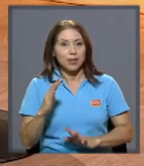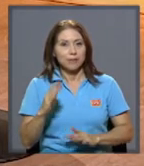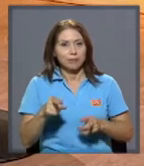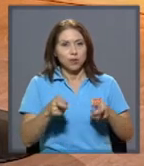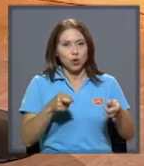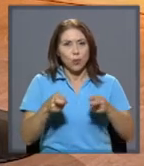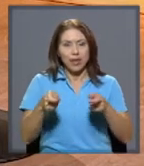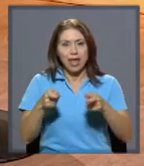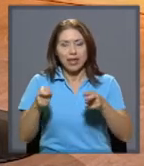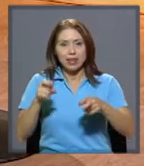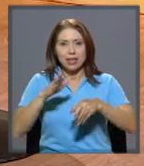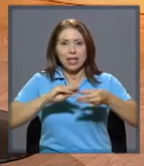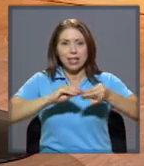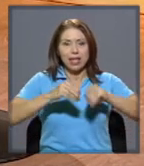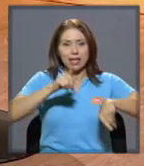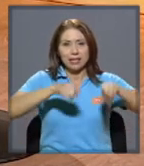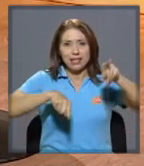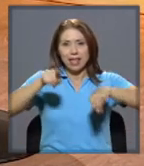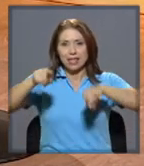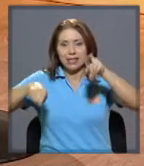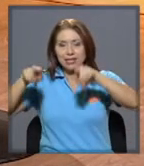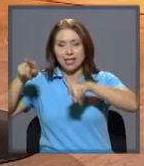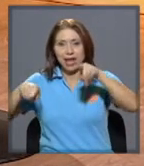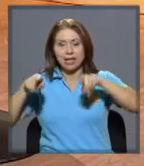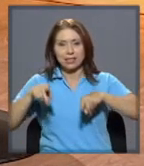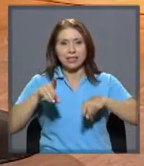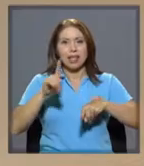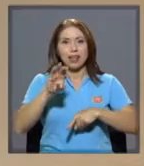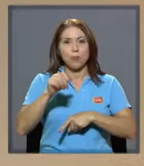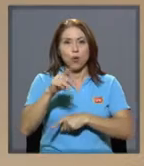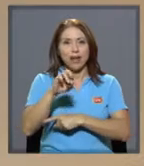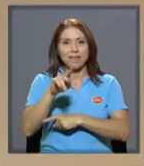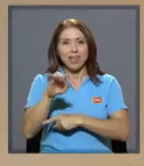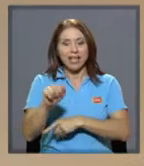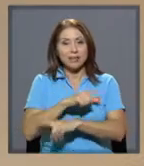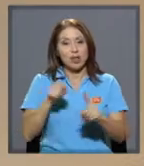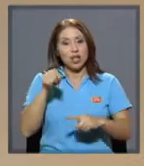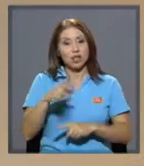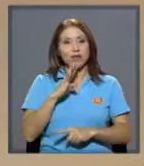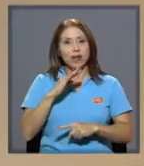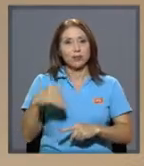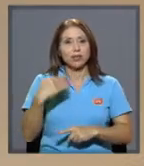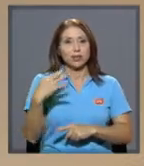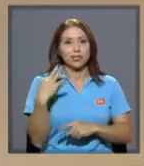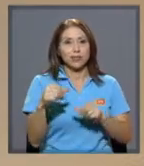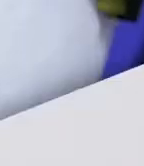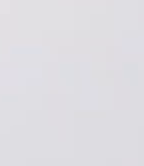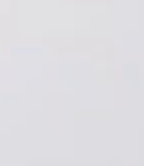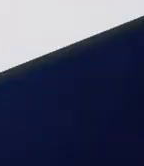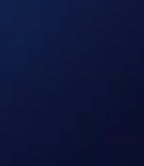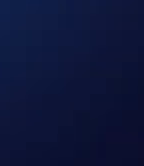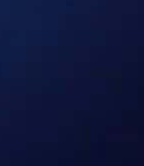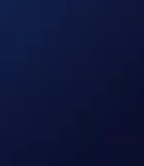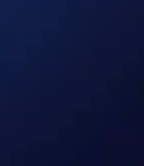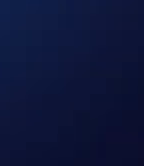dominante de las estadísticas demográficas, pero de eso hablaremos una vez que el canal nos invite a hacerlo. Regresamos.